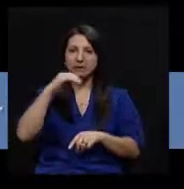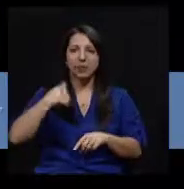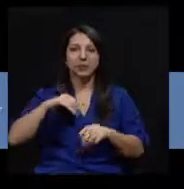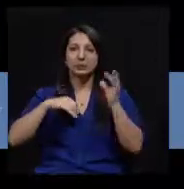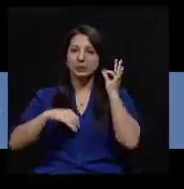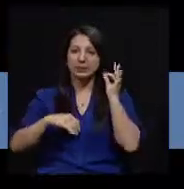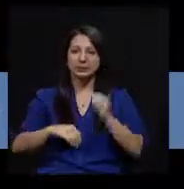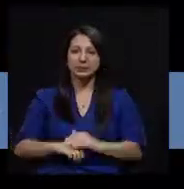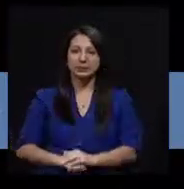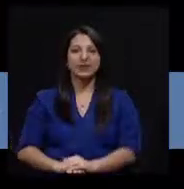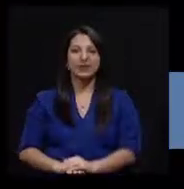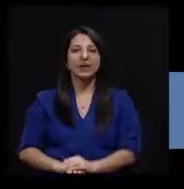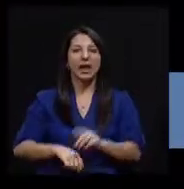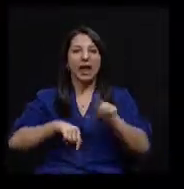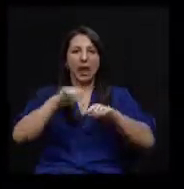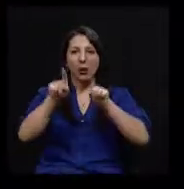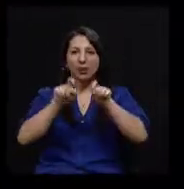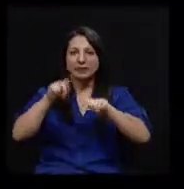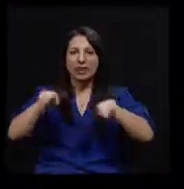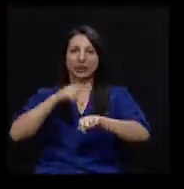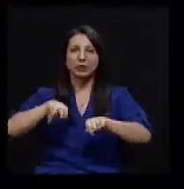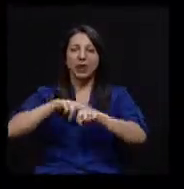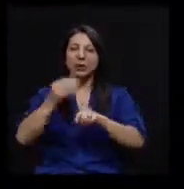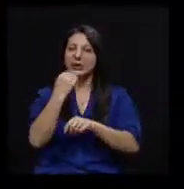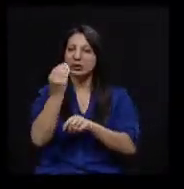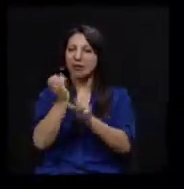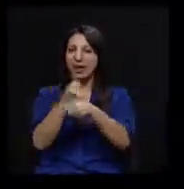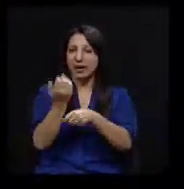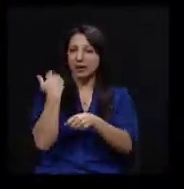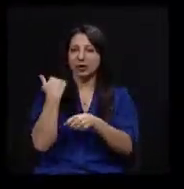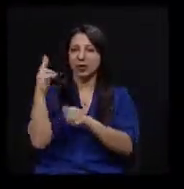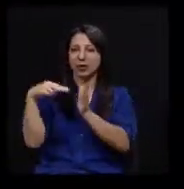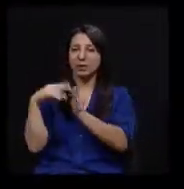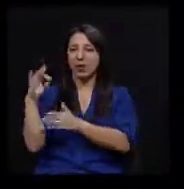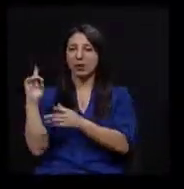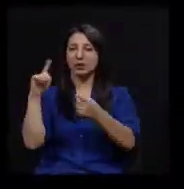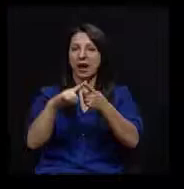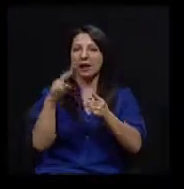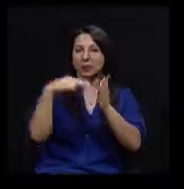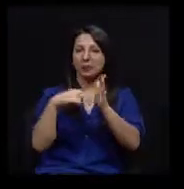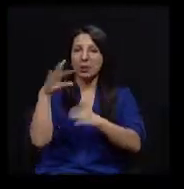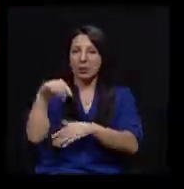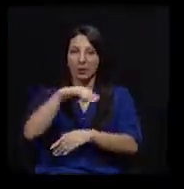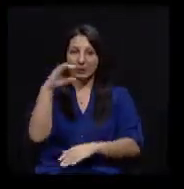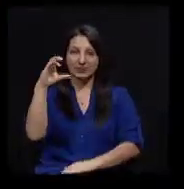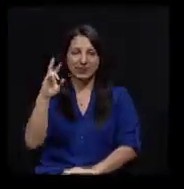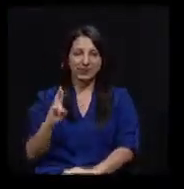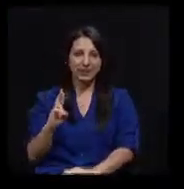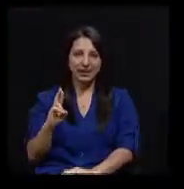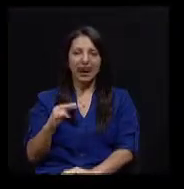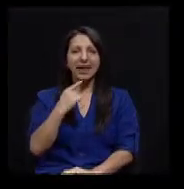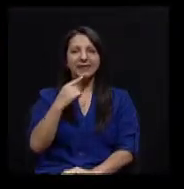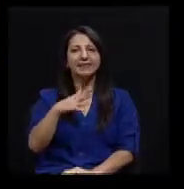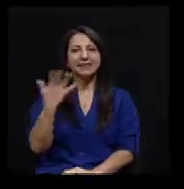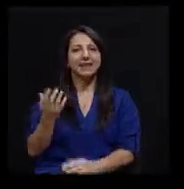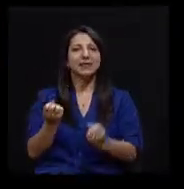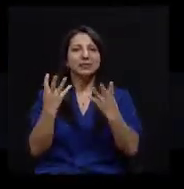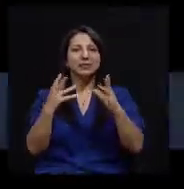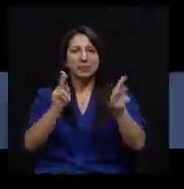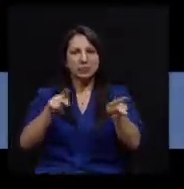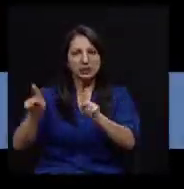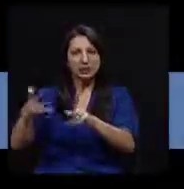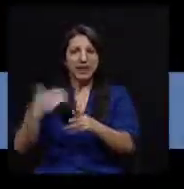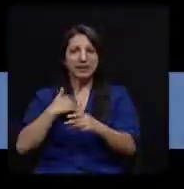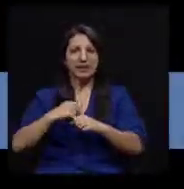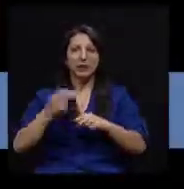también. La Encuesta Nacional de Nutrición, que se realizó entre el 2008 y el 2009 en Costa Rica, indica que la cantidad de personas